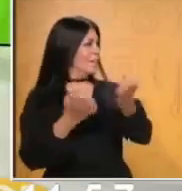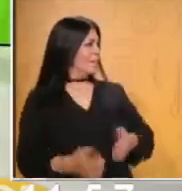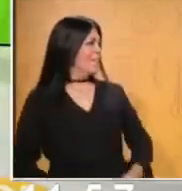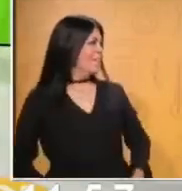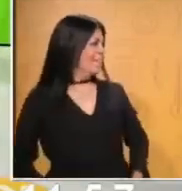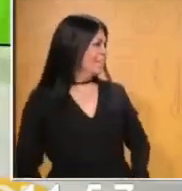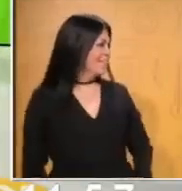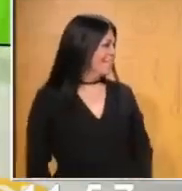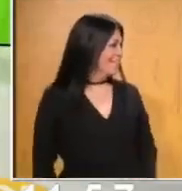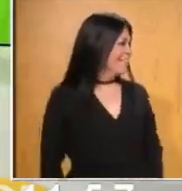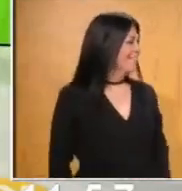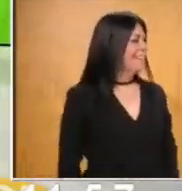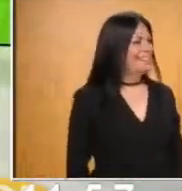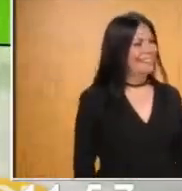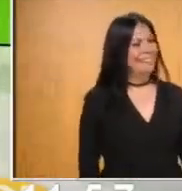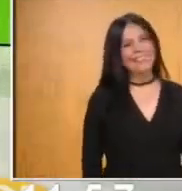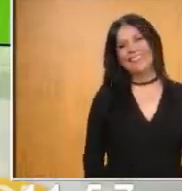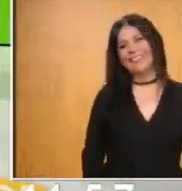que empezamos, ¿verdad?